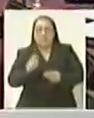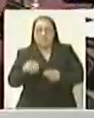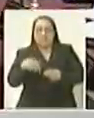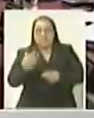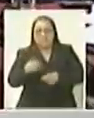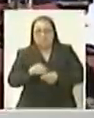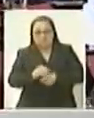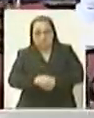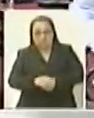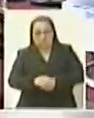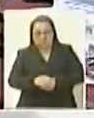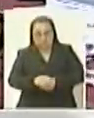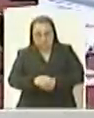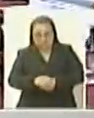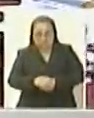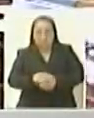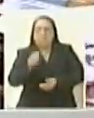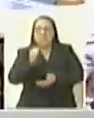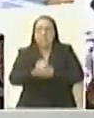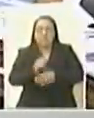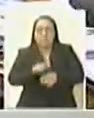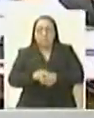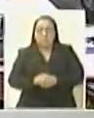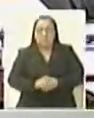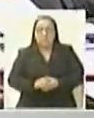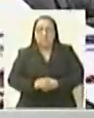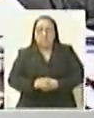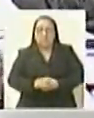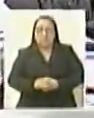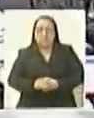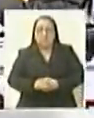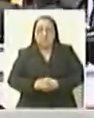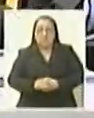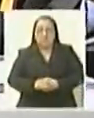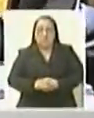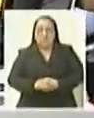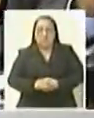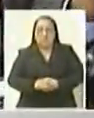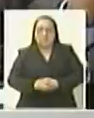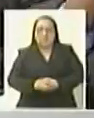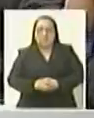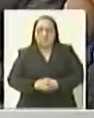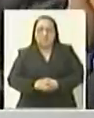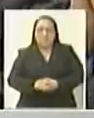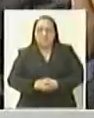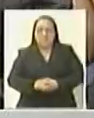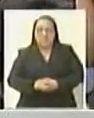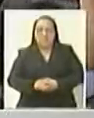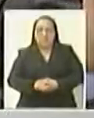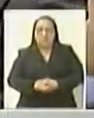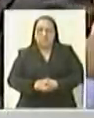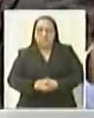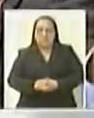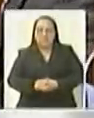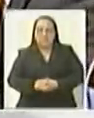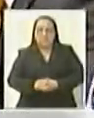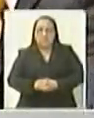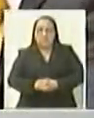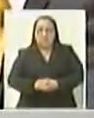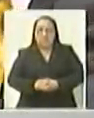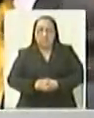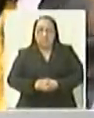pueda aprobarse más aún en esta comisión que presidente como lo acaban de recordar estamos eh